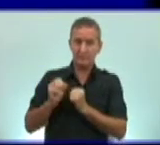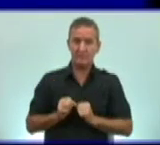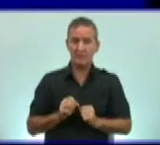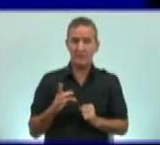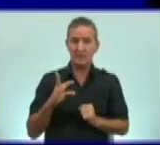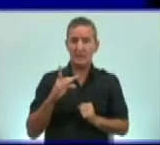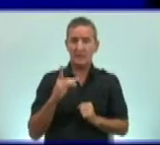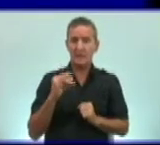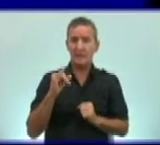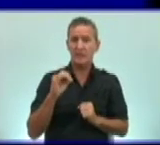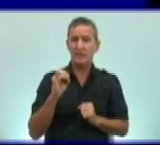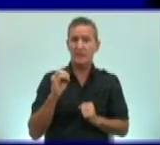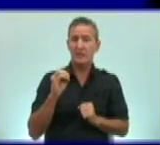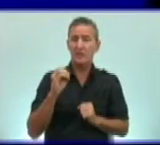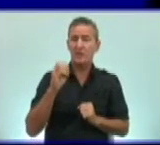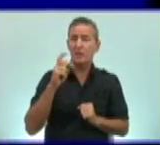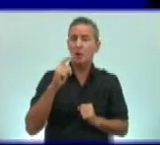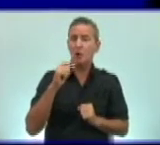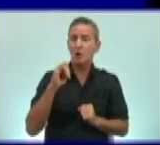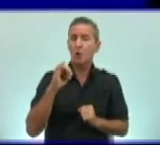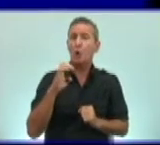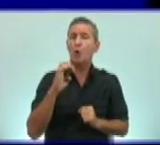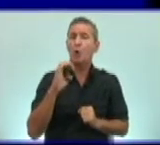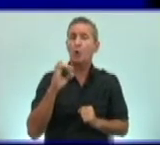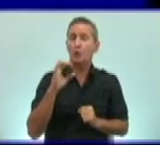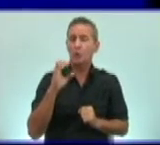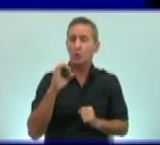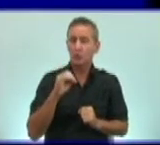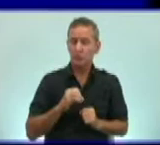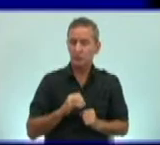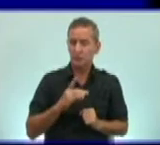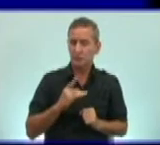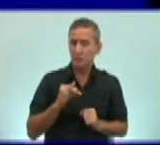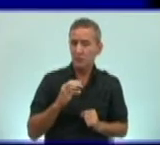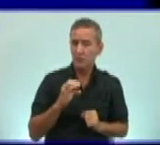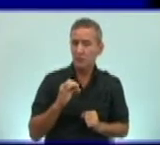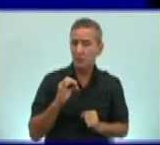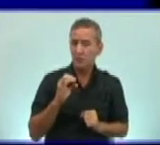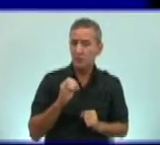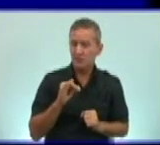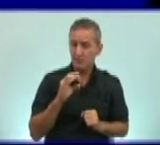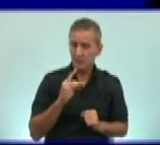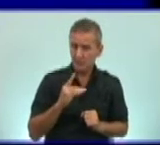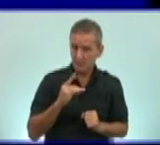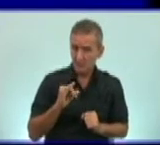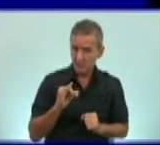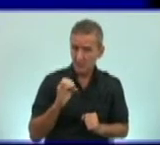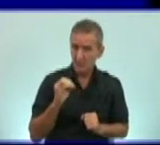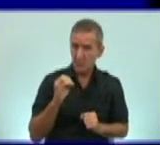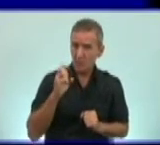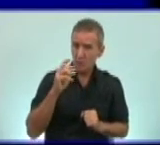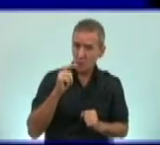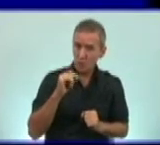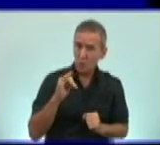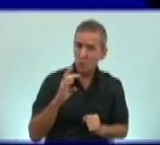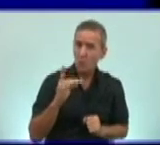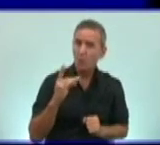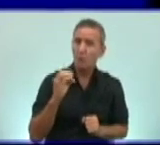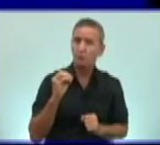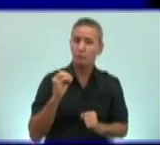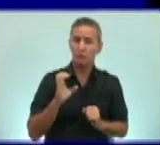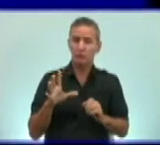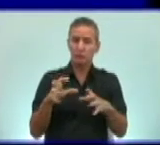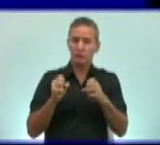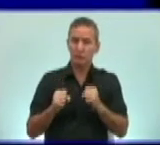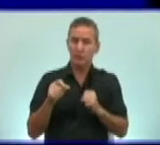decir, en la reacción directa, en los productos de esta reacción. Si extraemos esta sustancia, que es en este caso